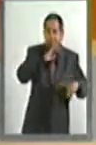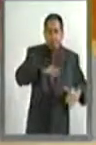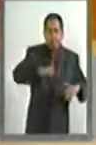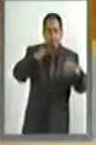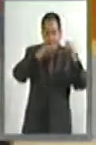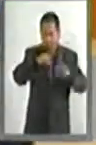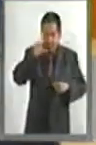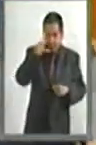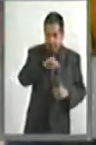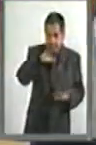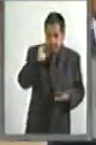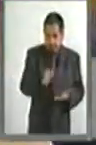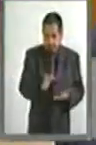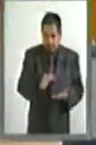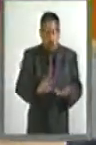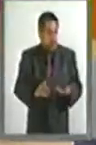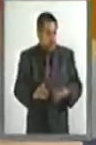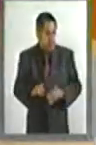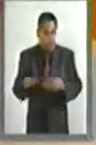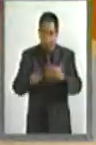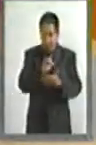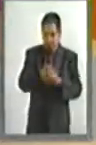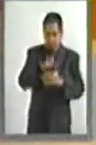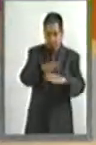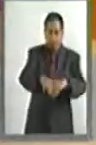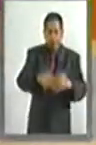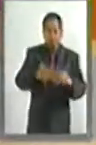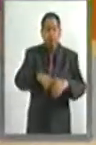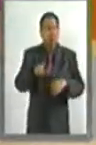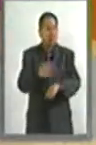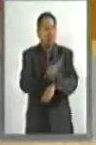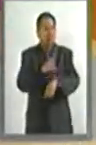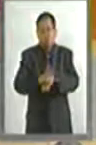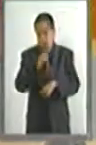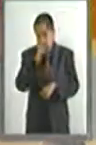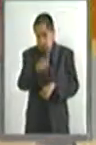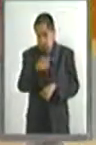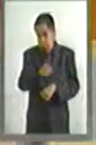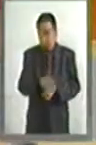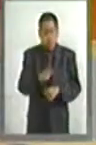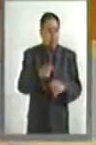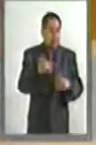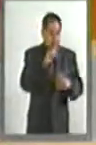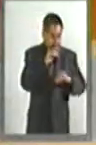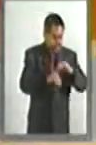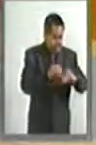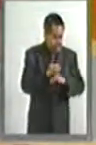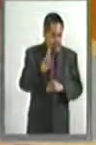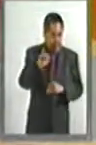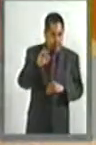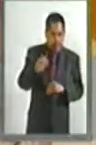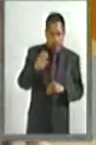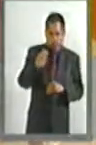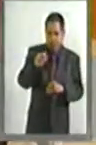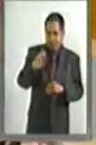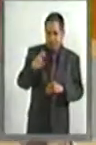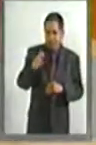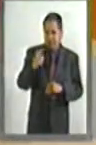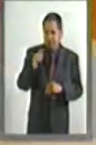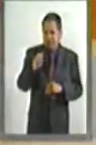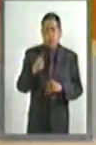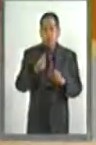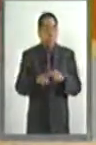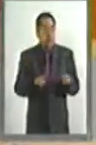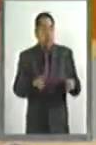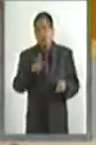Al respecto, la Ley de la Industria Eléctrica y la Ley de Promoción y Desarrollo de los Bioenergéticos consideran al biogás